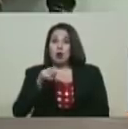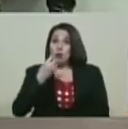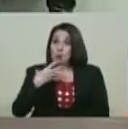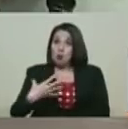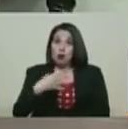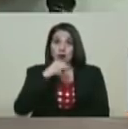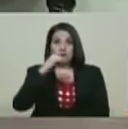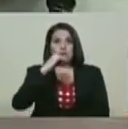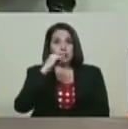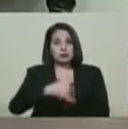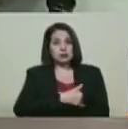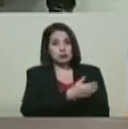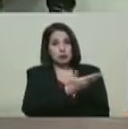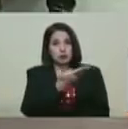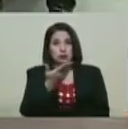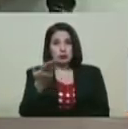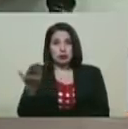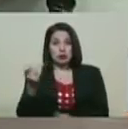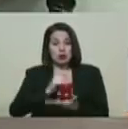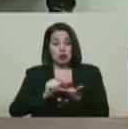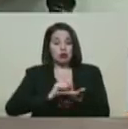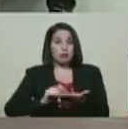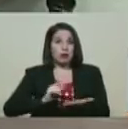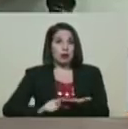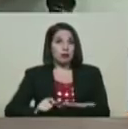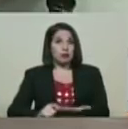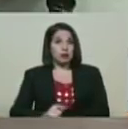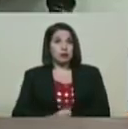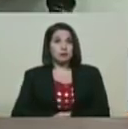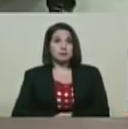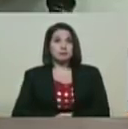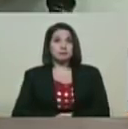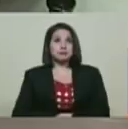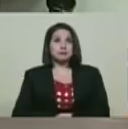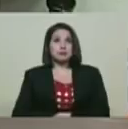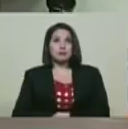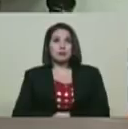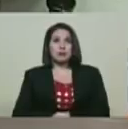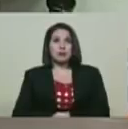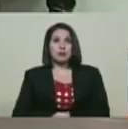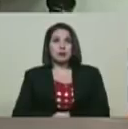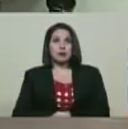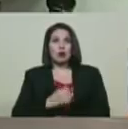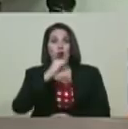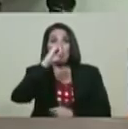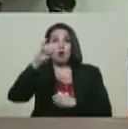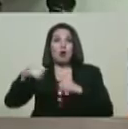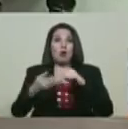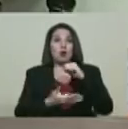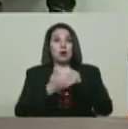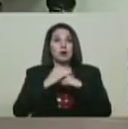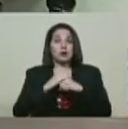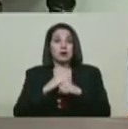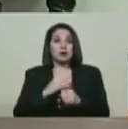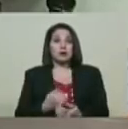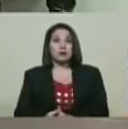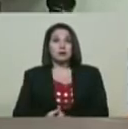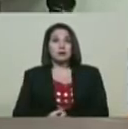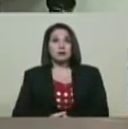país. Buenas noticias. Toma nota. Toma nota, Jorge Rodríguez. Toma